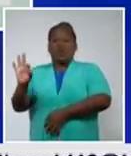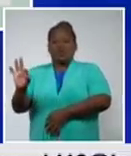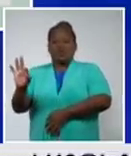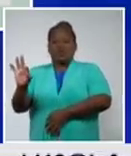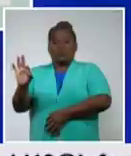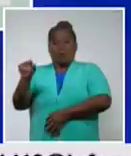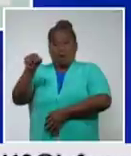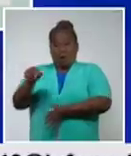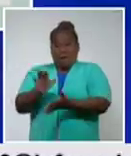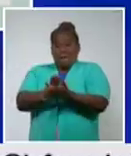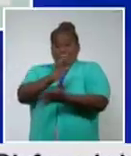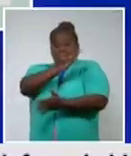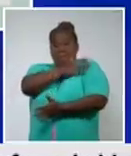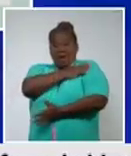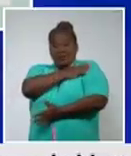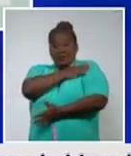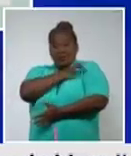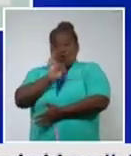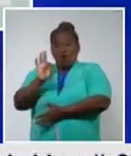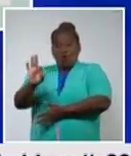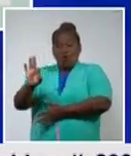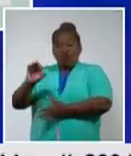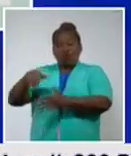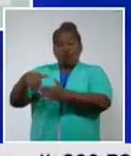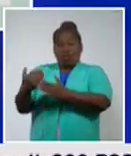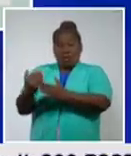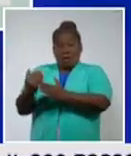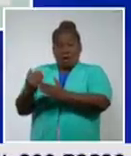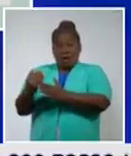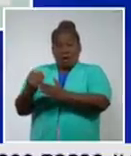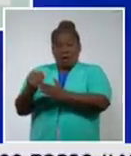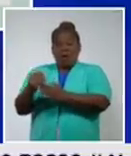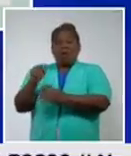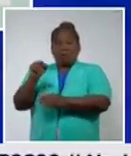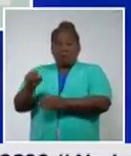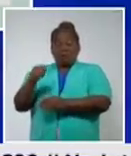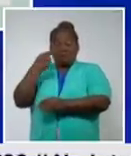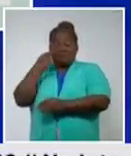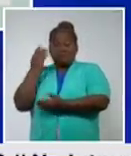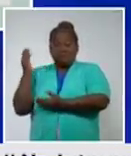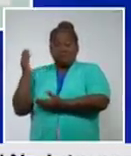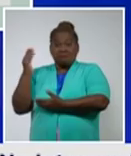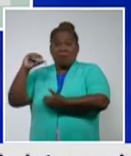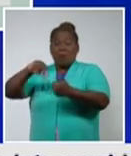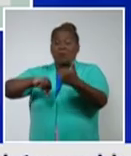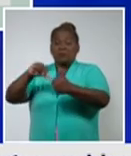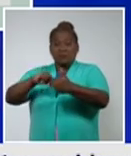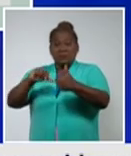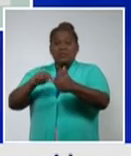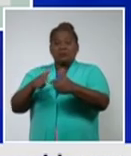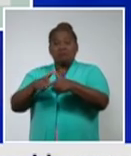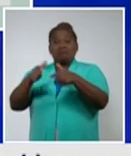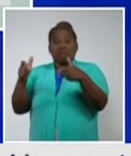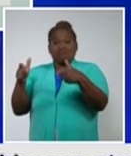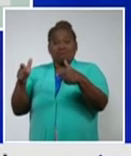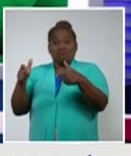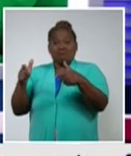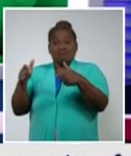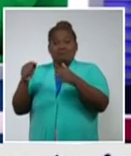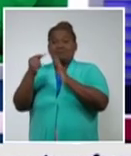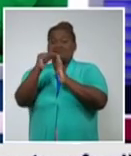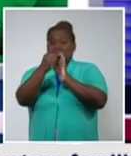en sus 8 primeros días. Por lo tanto, es un comportamiento muy elevado de ambos indicadores,